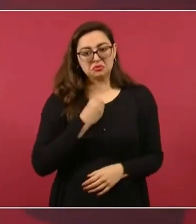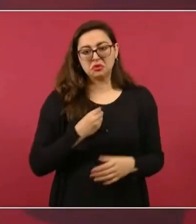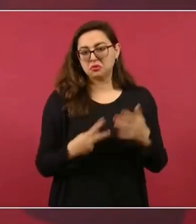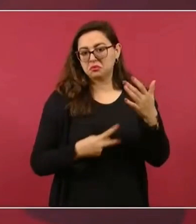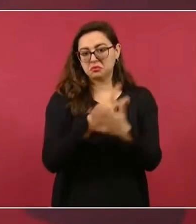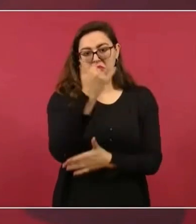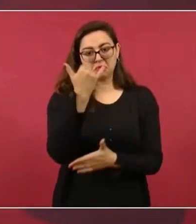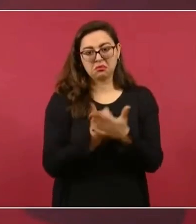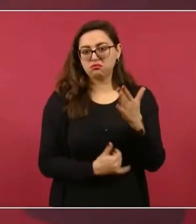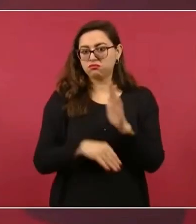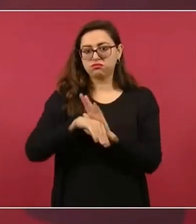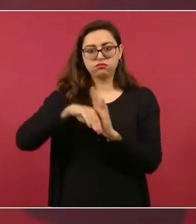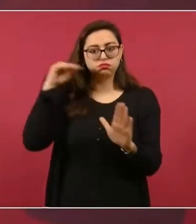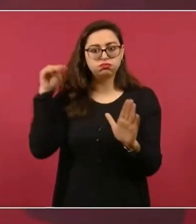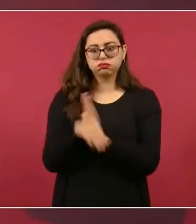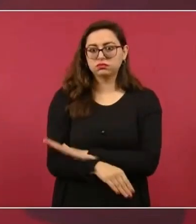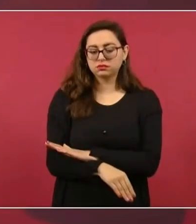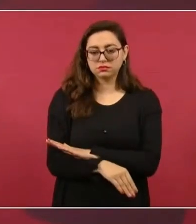Entonces,